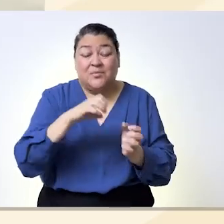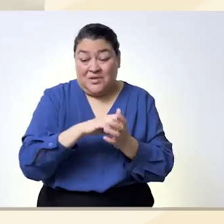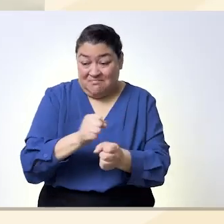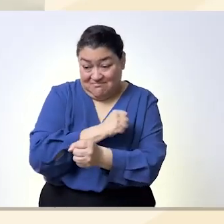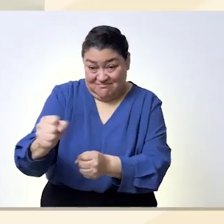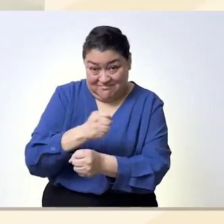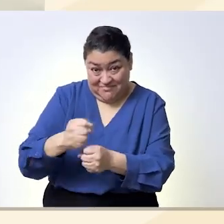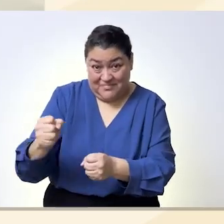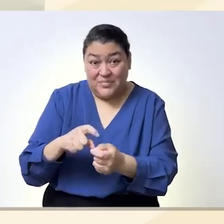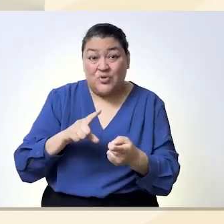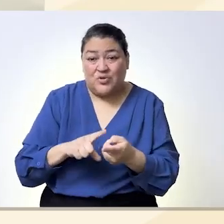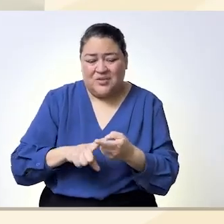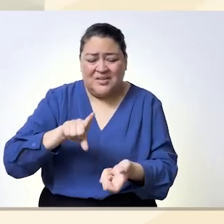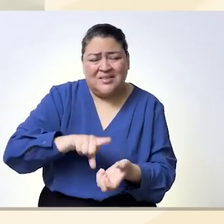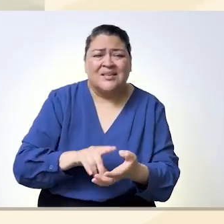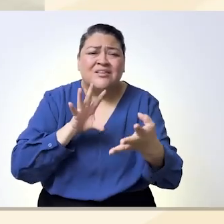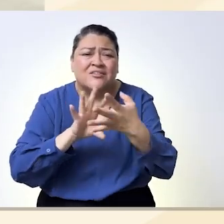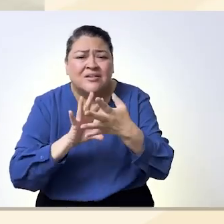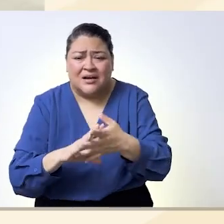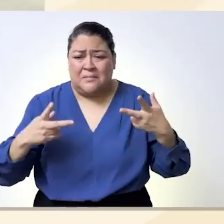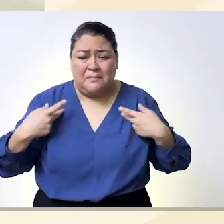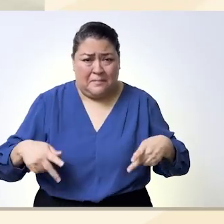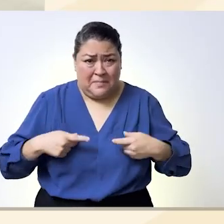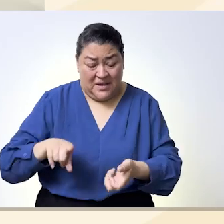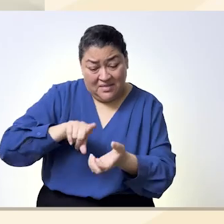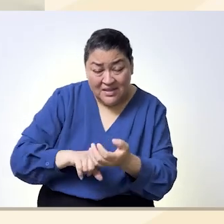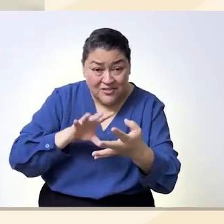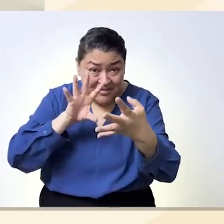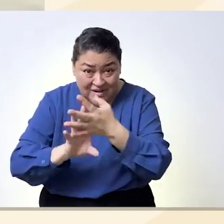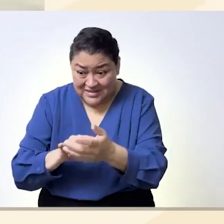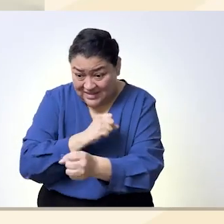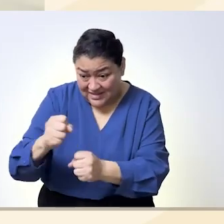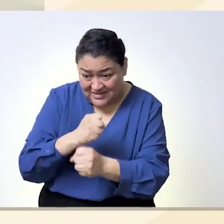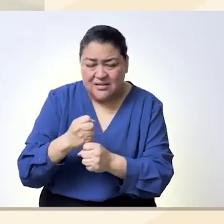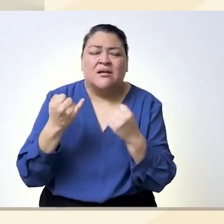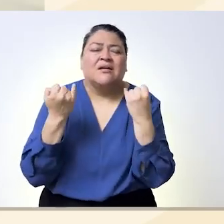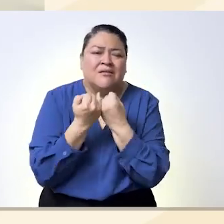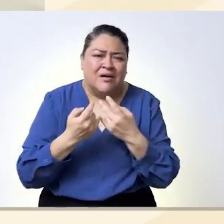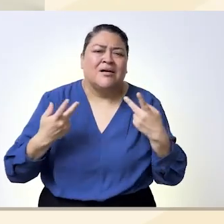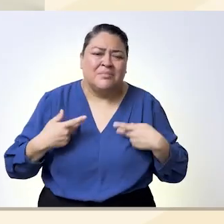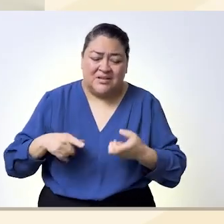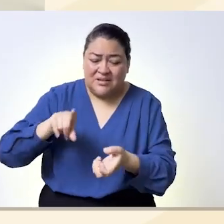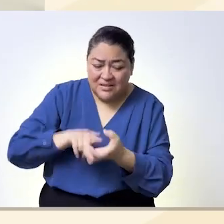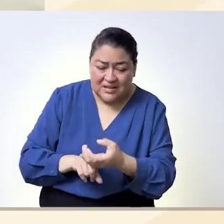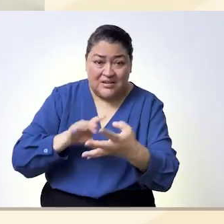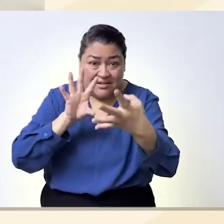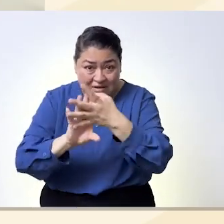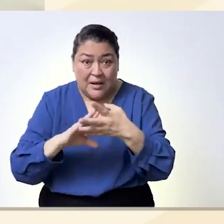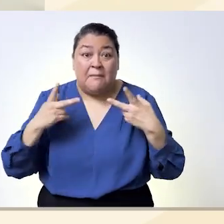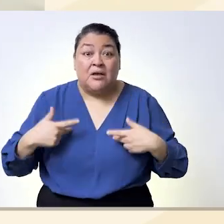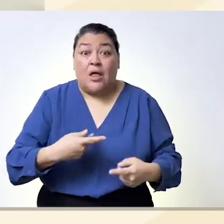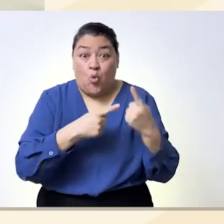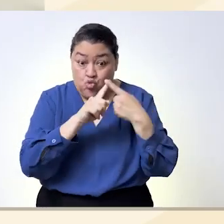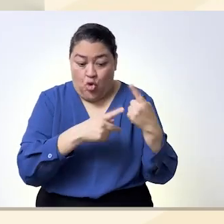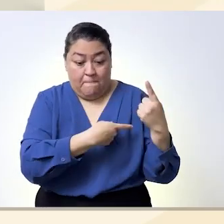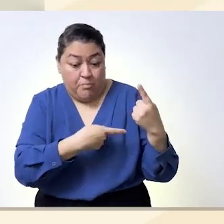penitenciarios y las personas que están privadas de su libertad es un problema neurodivergente porque las cárceles son para pobres y neurodivergentes. El problema de personas